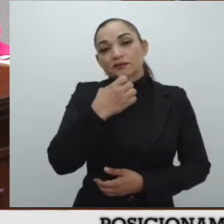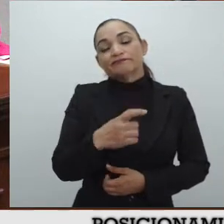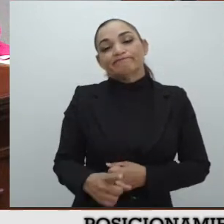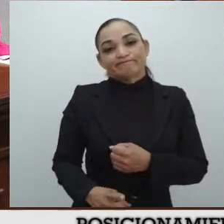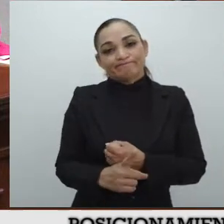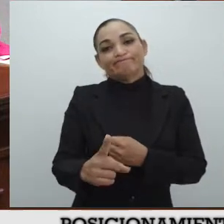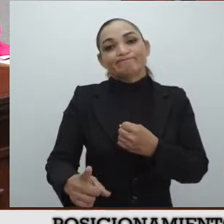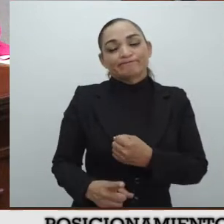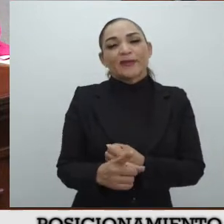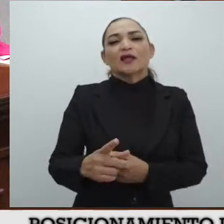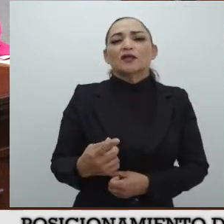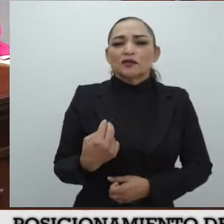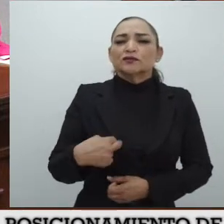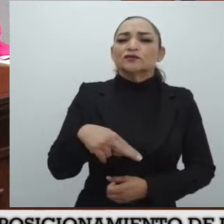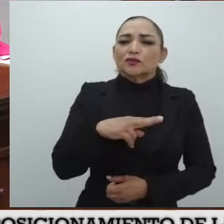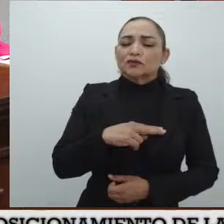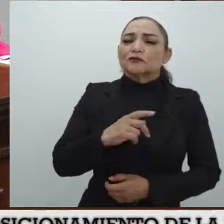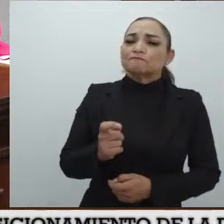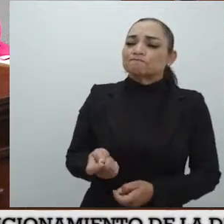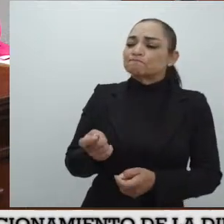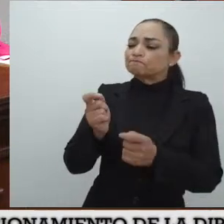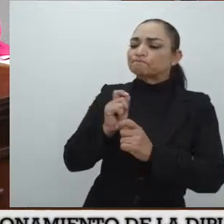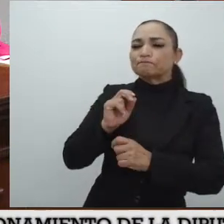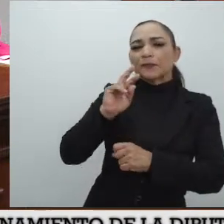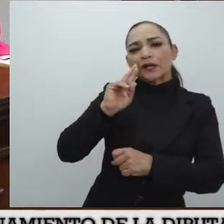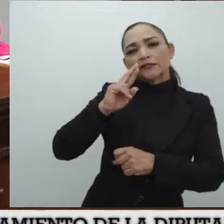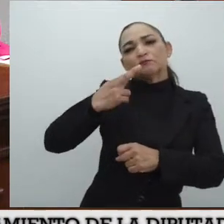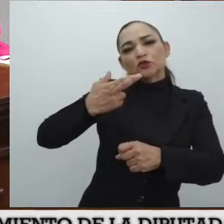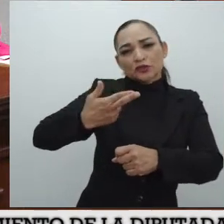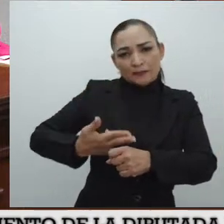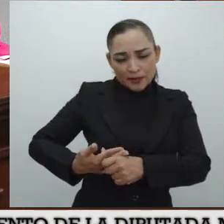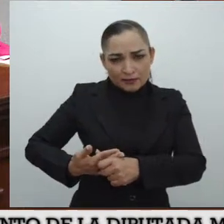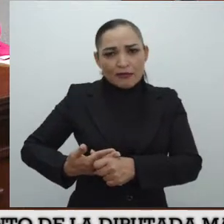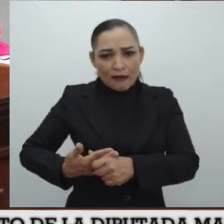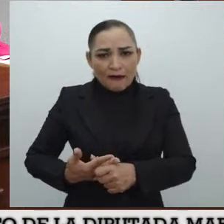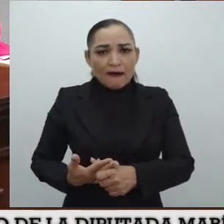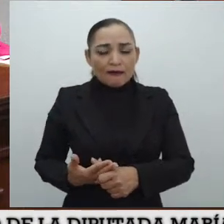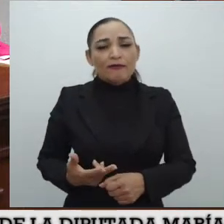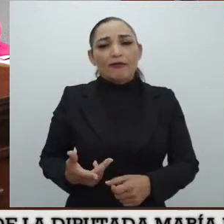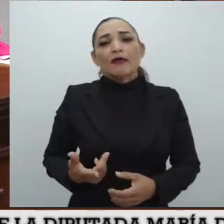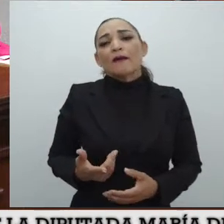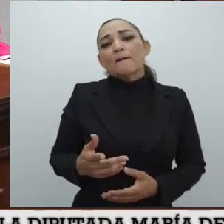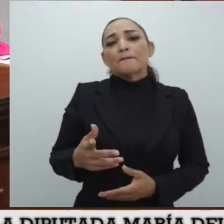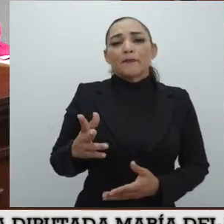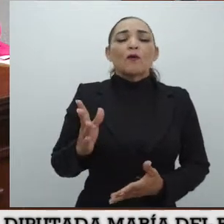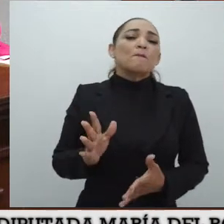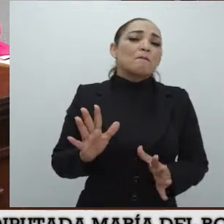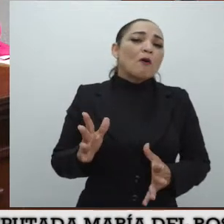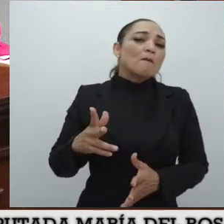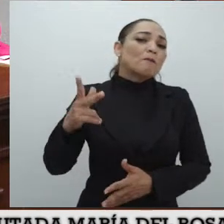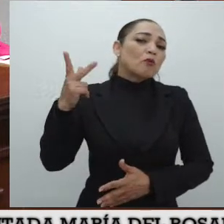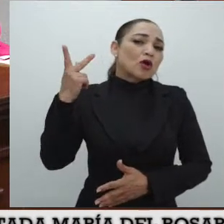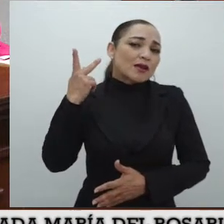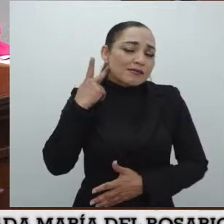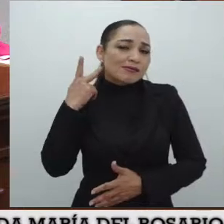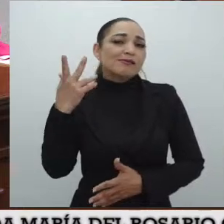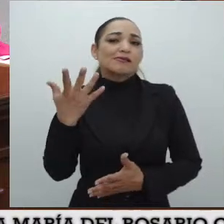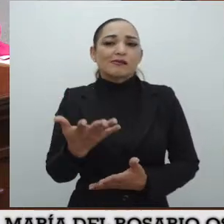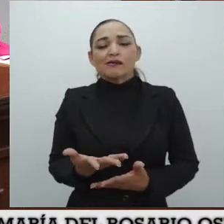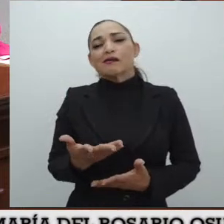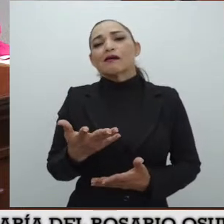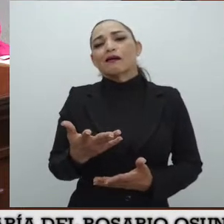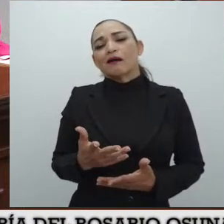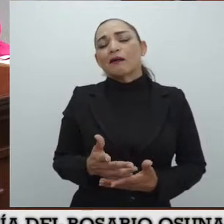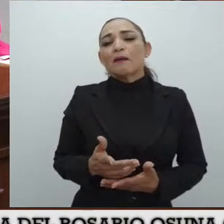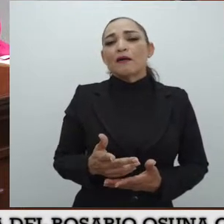que asumamos una visión de Estado, una visión de responsabilidad política, de responsabilidad pública de frente a